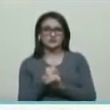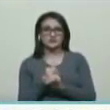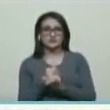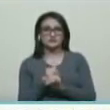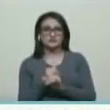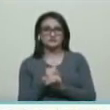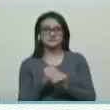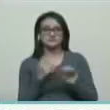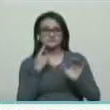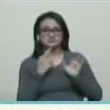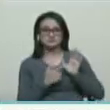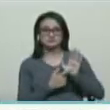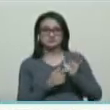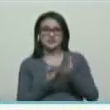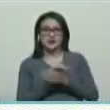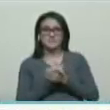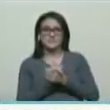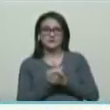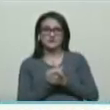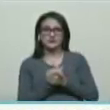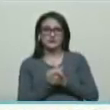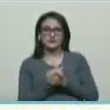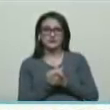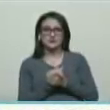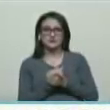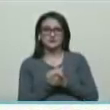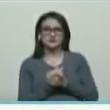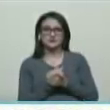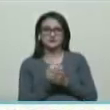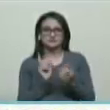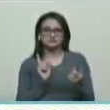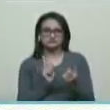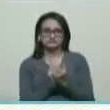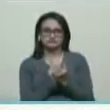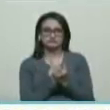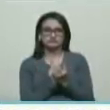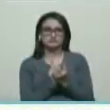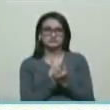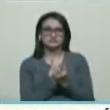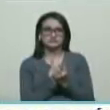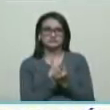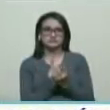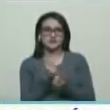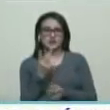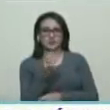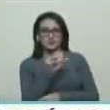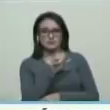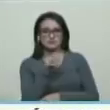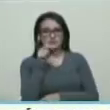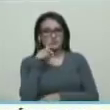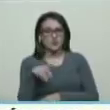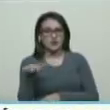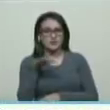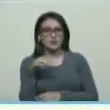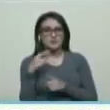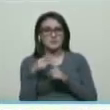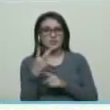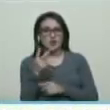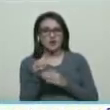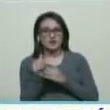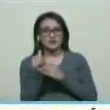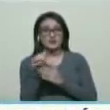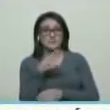las condiciones por la amistad, el afecto y la cercanía hoy que tienen ambos pueblos y ambos líderes,